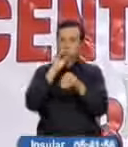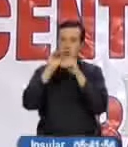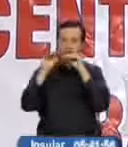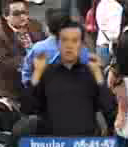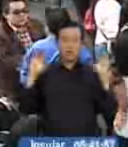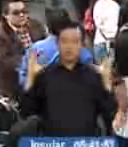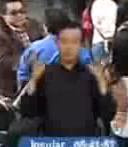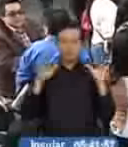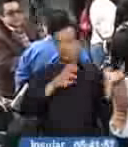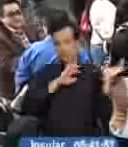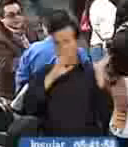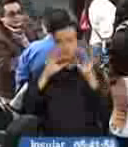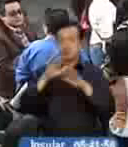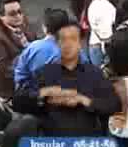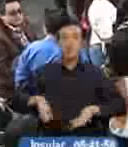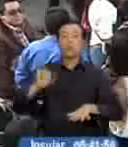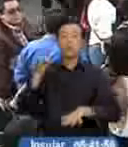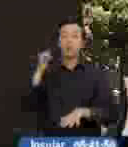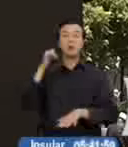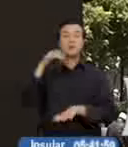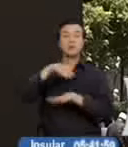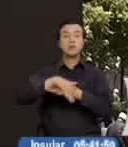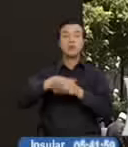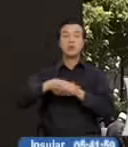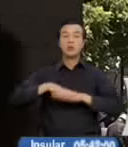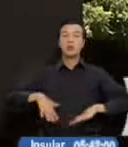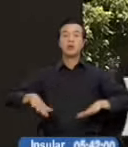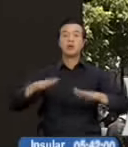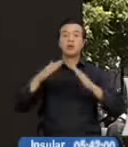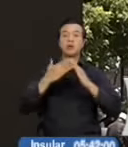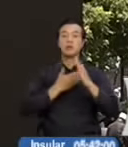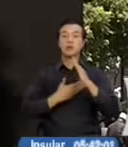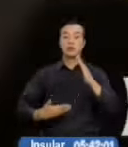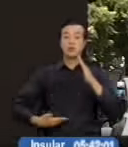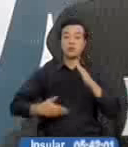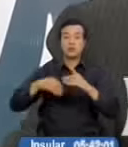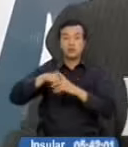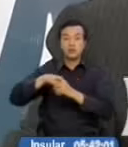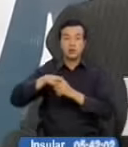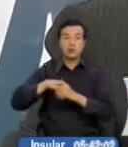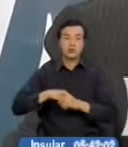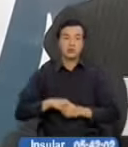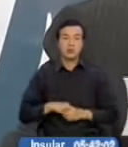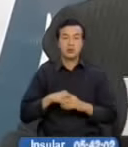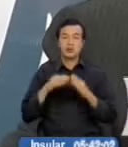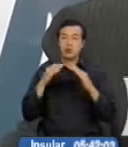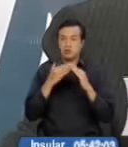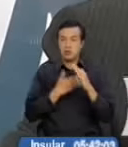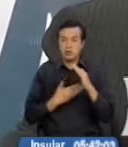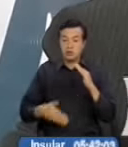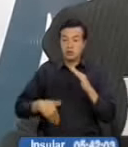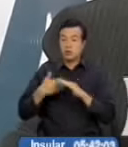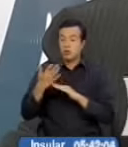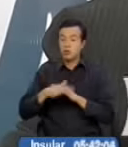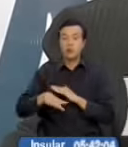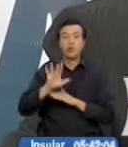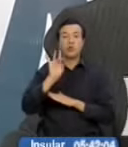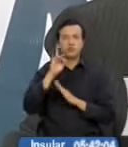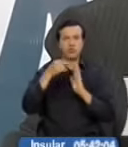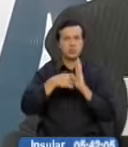un plantón para este jueves en horas de la tarde en la Plaza de la Independencia, centro de Quito. En la Plaza Grande, alrededor de